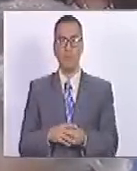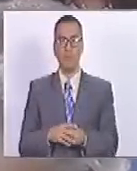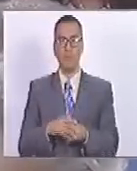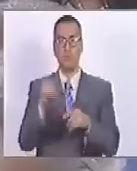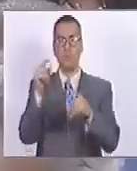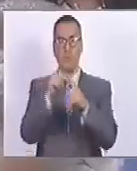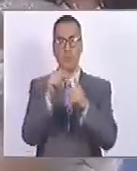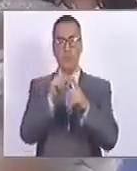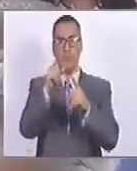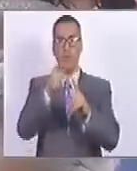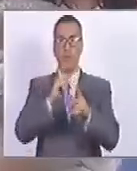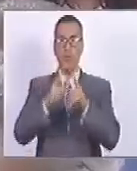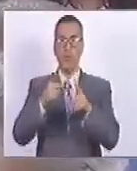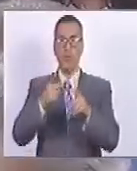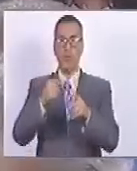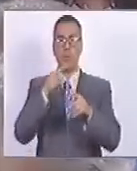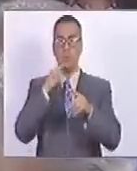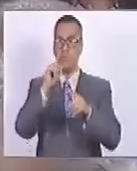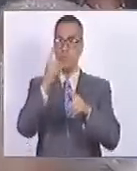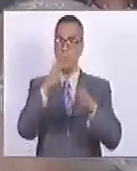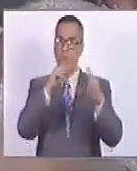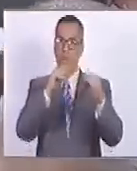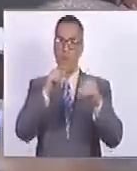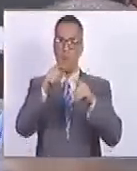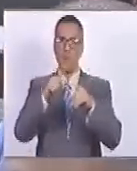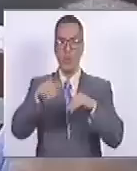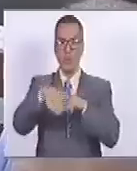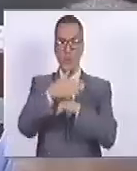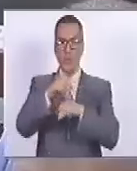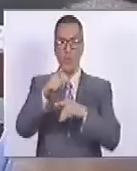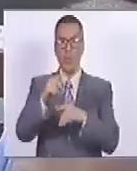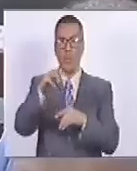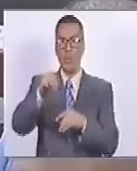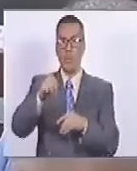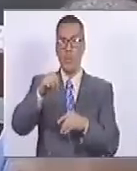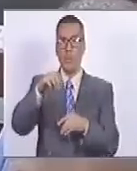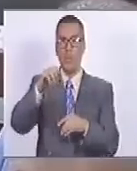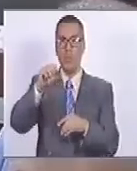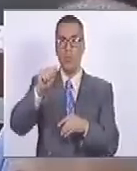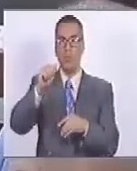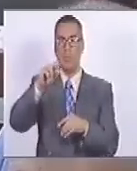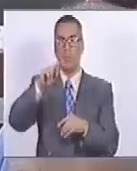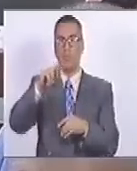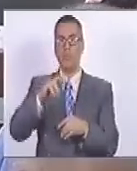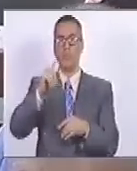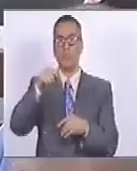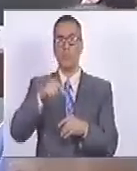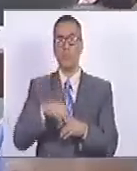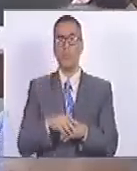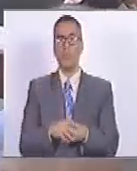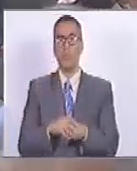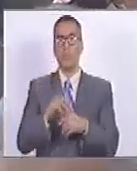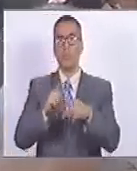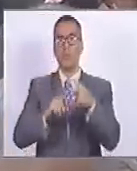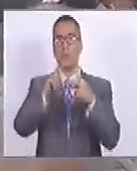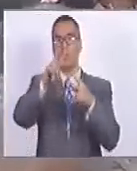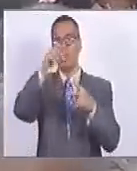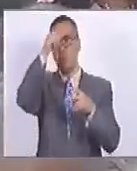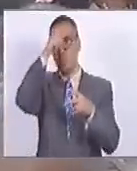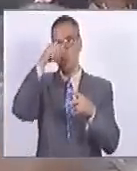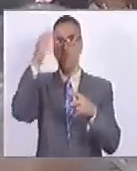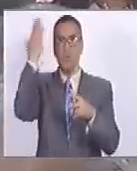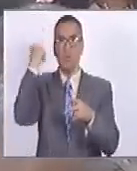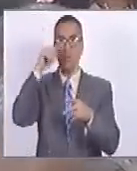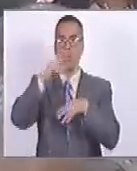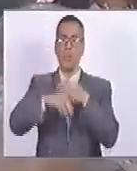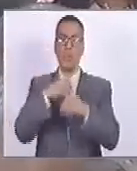derecho de palabra de alguna manera lo motiva a una conversación de pasillo con el diputado Morávila. Y es que hace dos domingos ocurrió